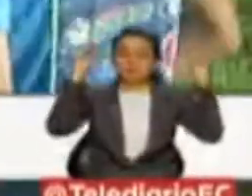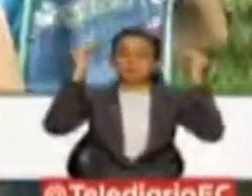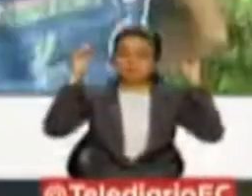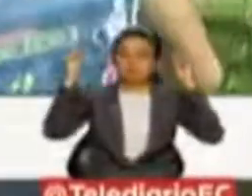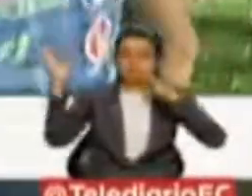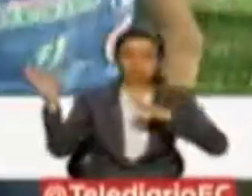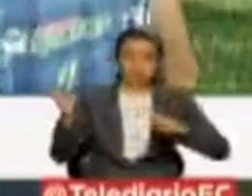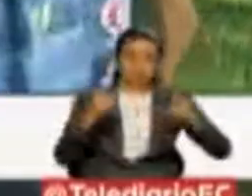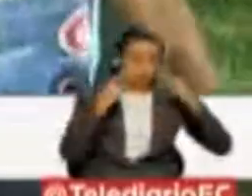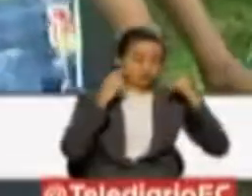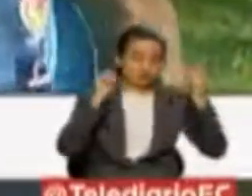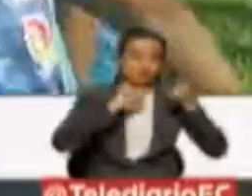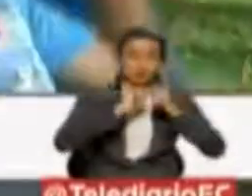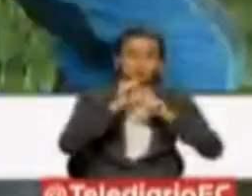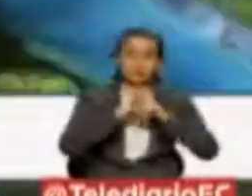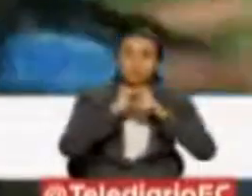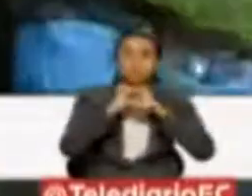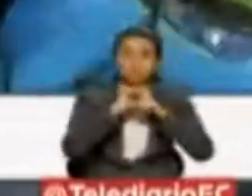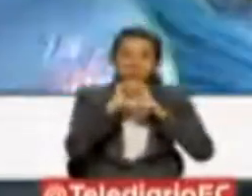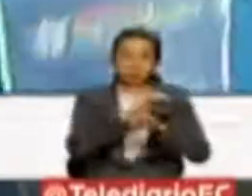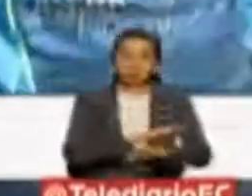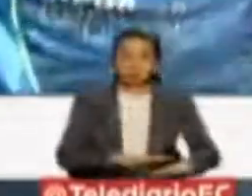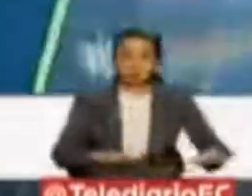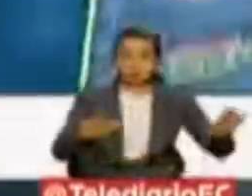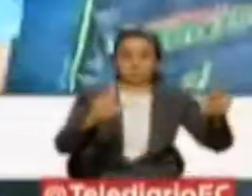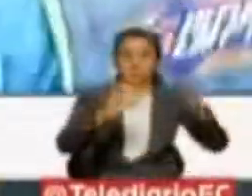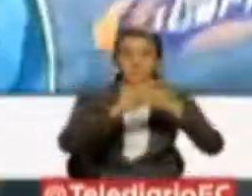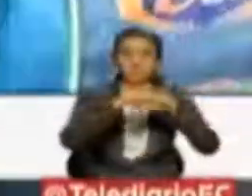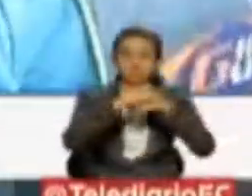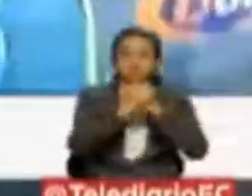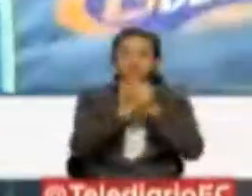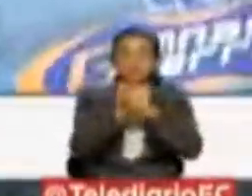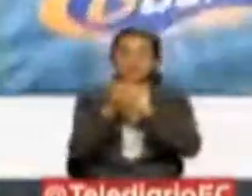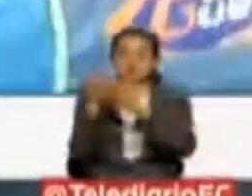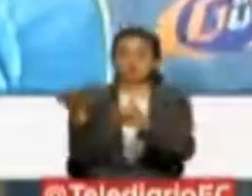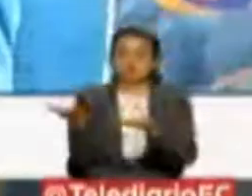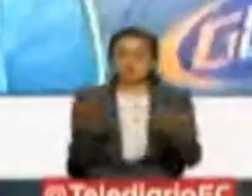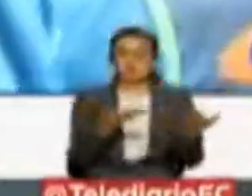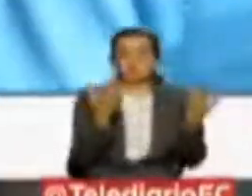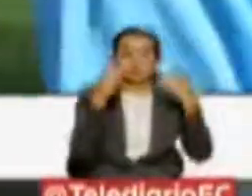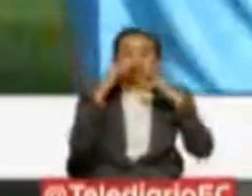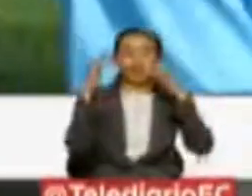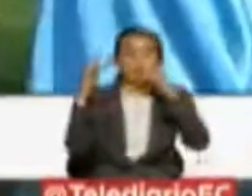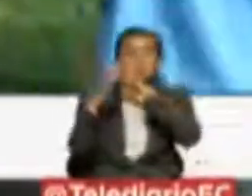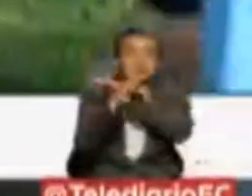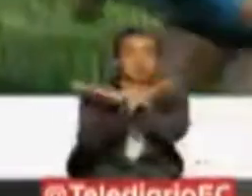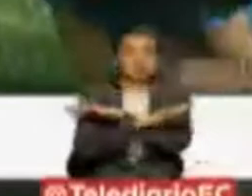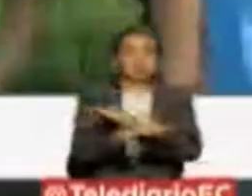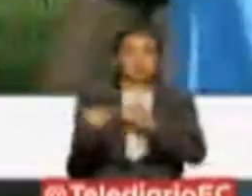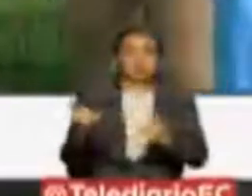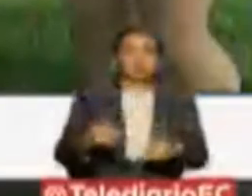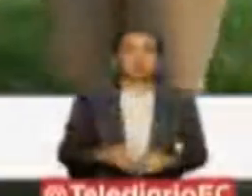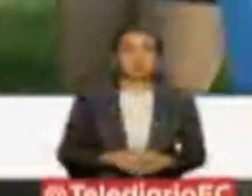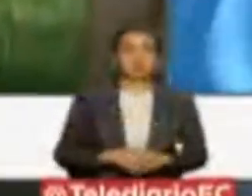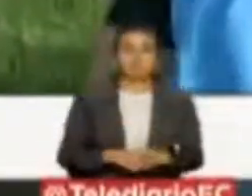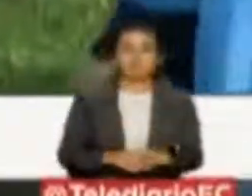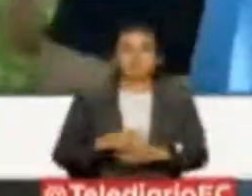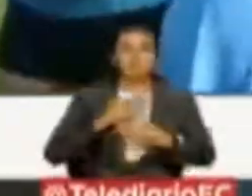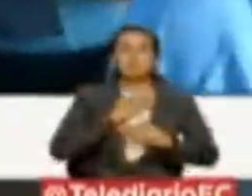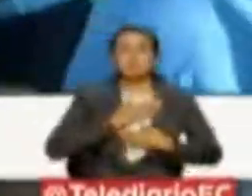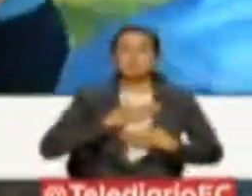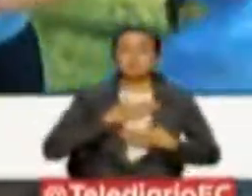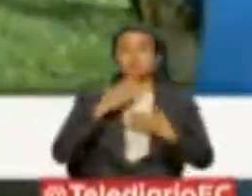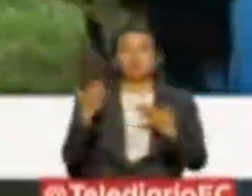están entrenando desde tempranas horas aquí aprovechando el aire puro que se puede respirar aquí en Fundeporte. Por favor, le voy a